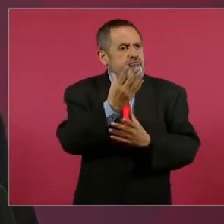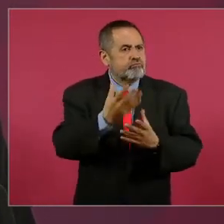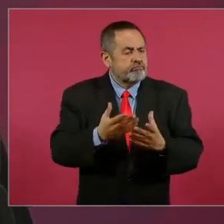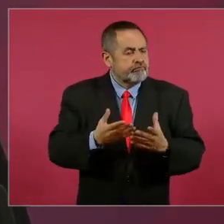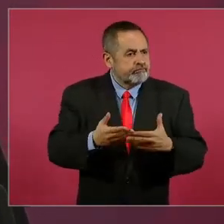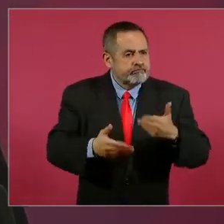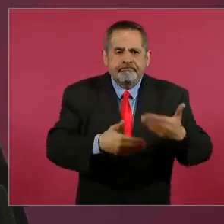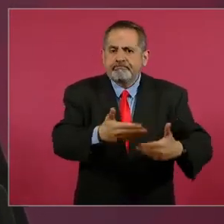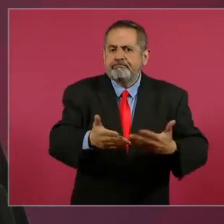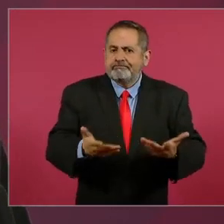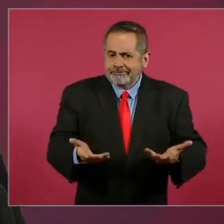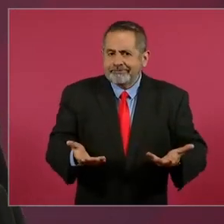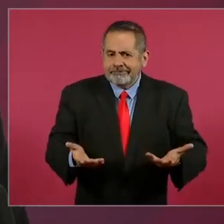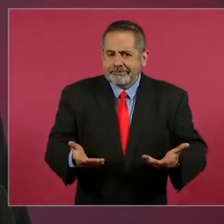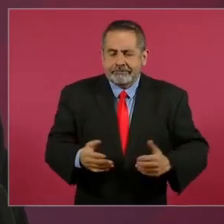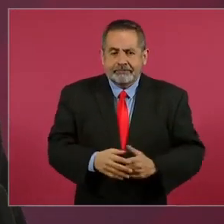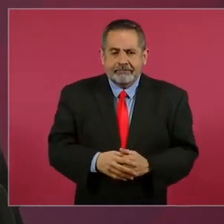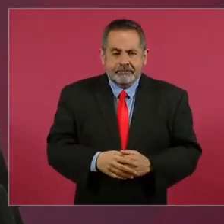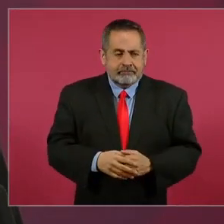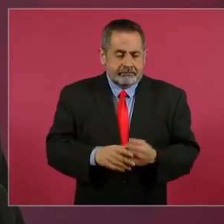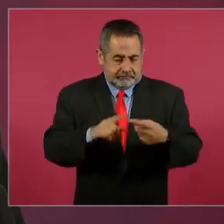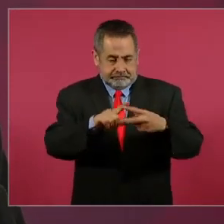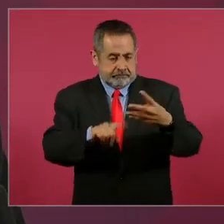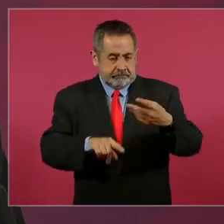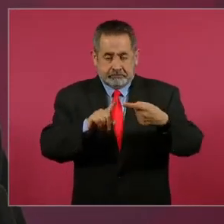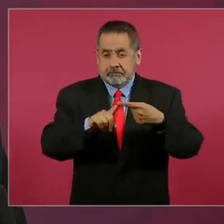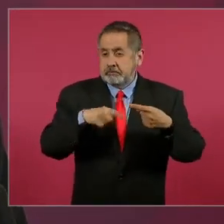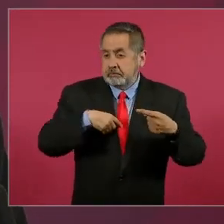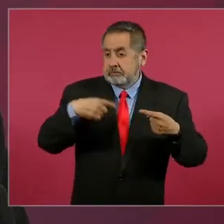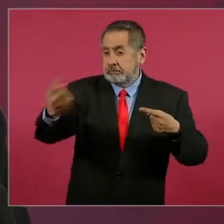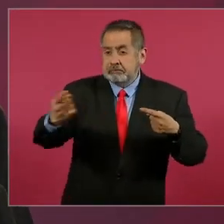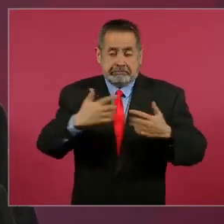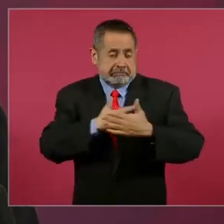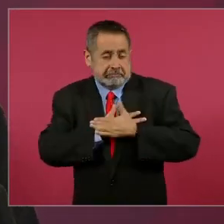primero, si no le tienen amor al pueblo, repito,